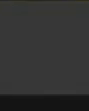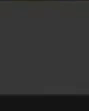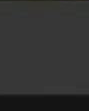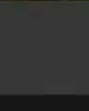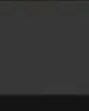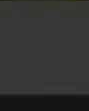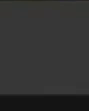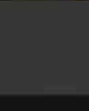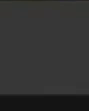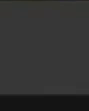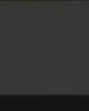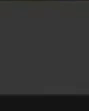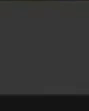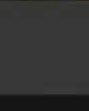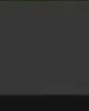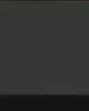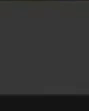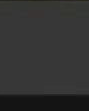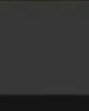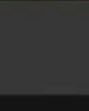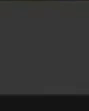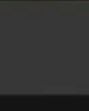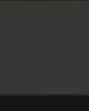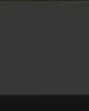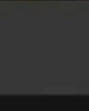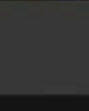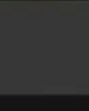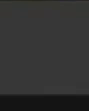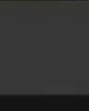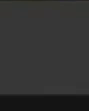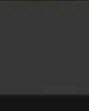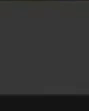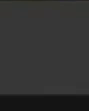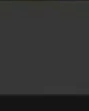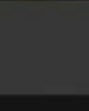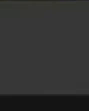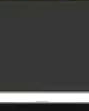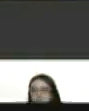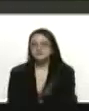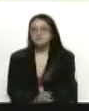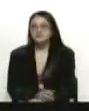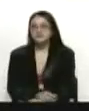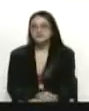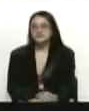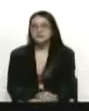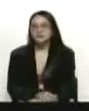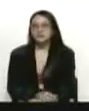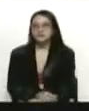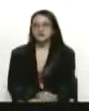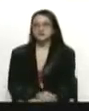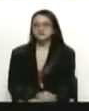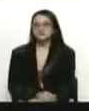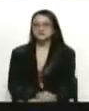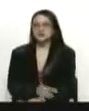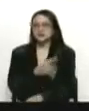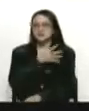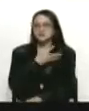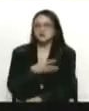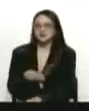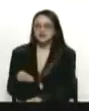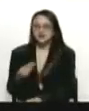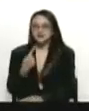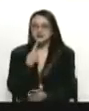Prometido y deuda. La semana pasada dijo el presidente Maduro que nos iba a dar una entrevista a la